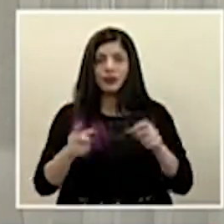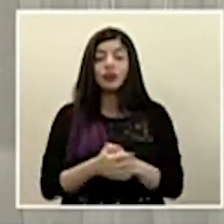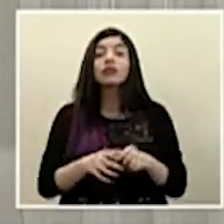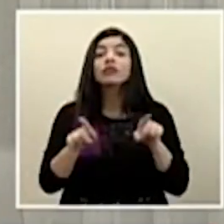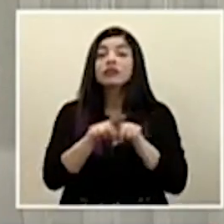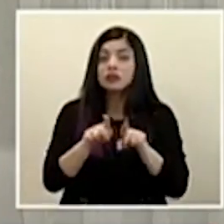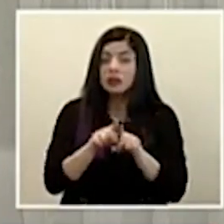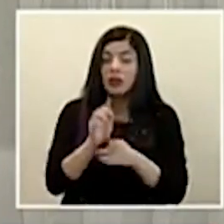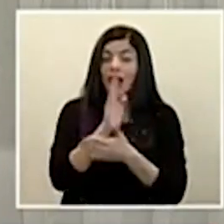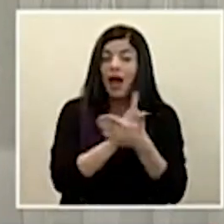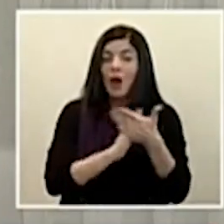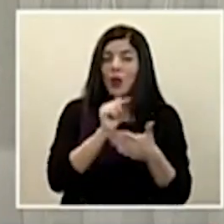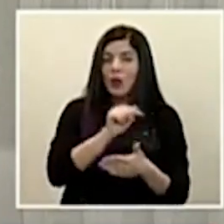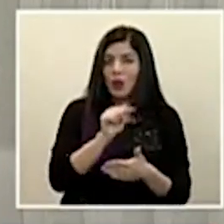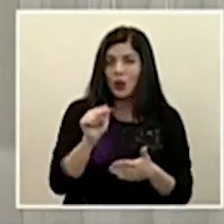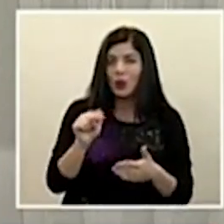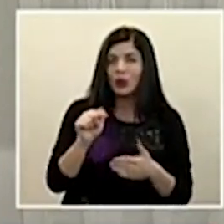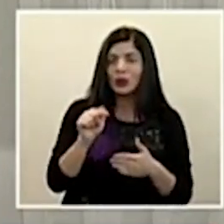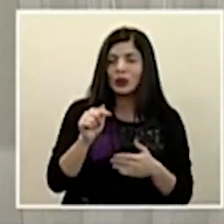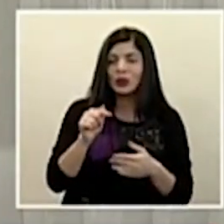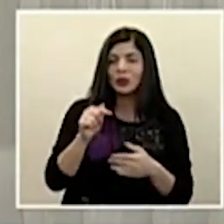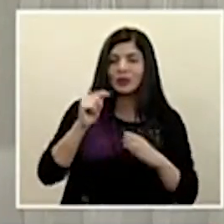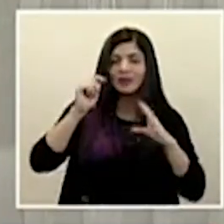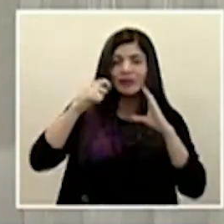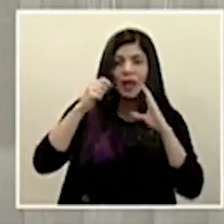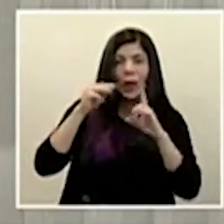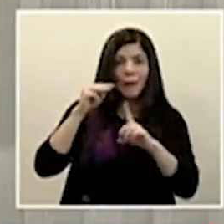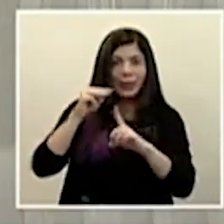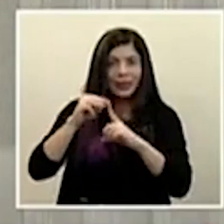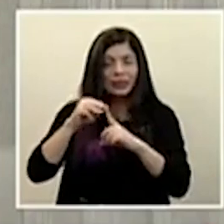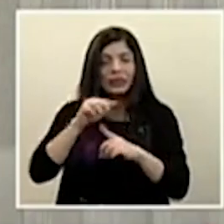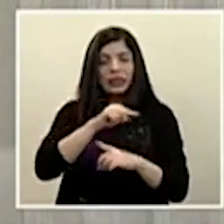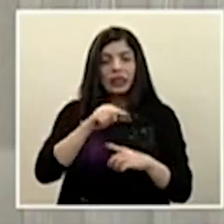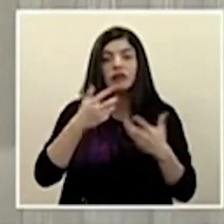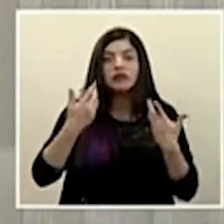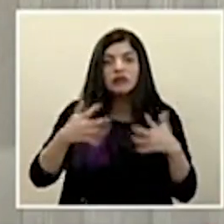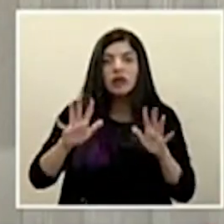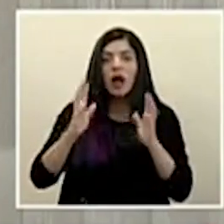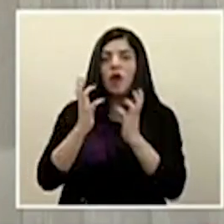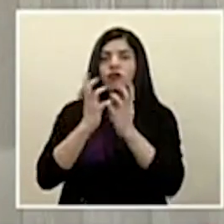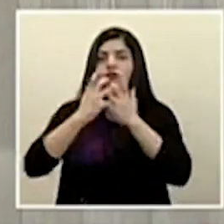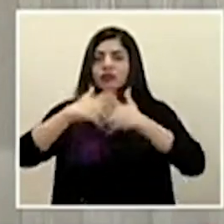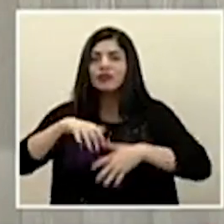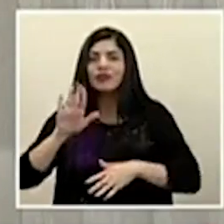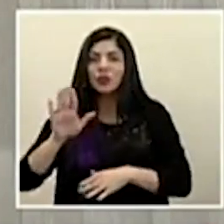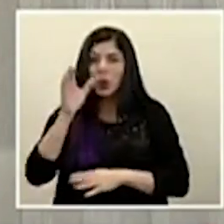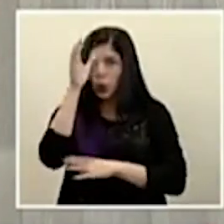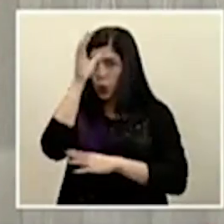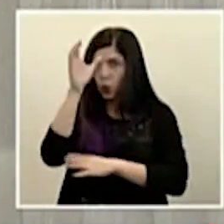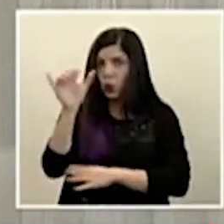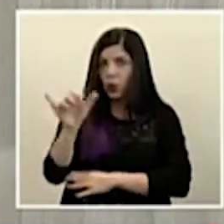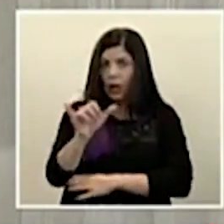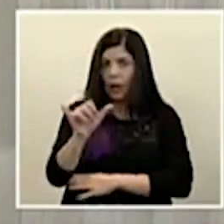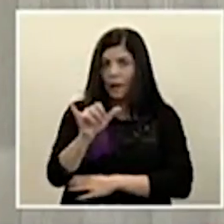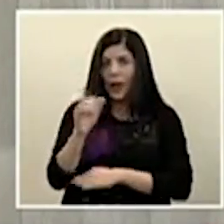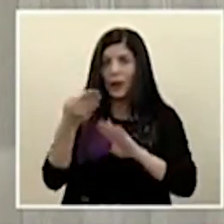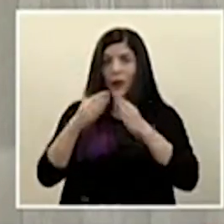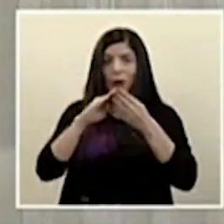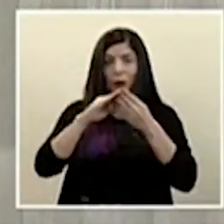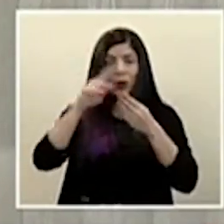Inclusive algunos de esos mensajes se han adaptado culturalmente. En los pueblos